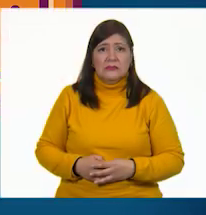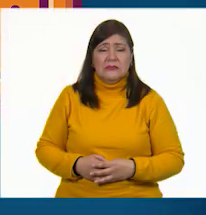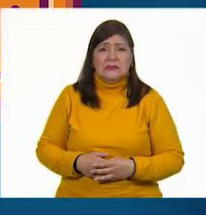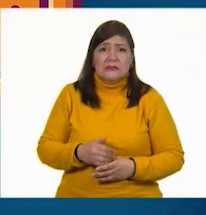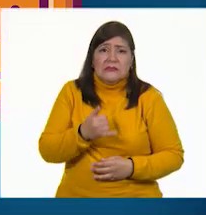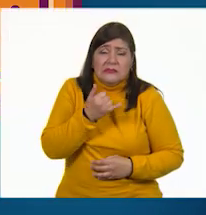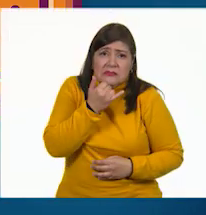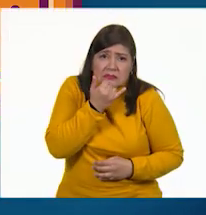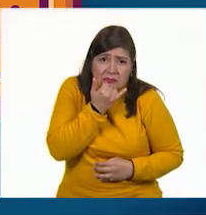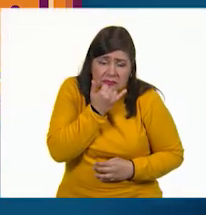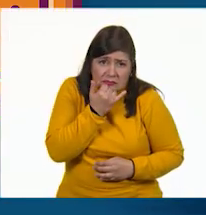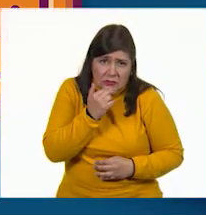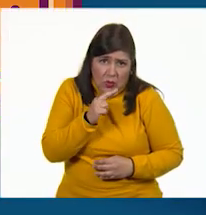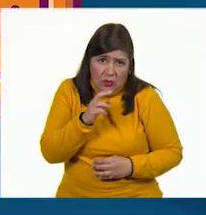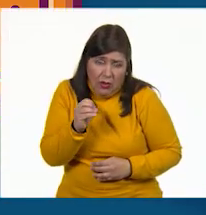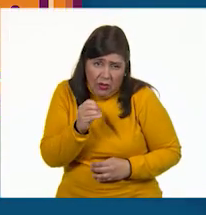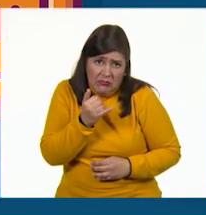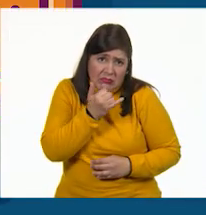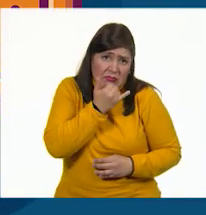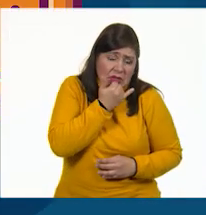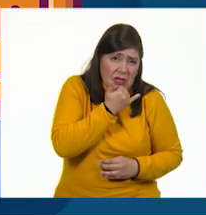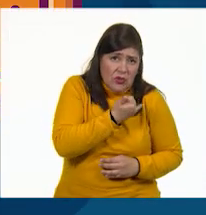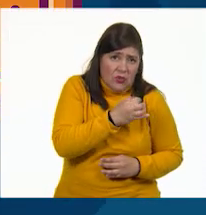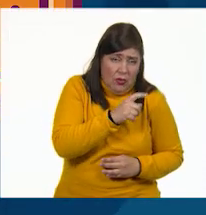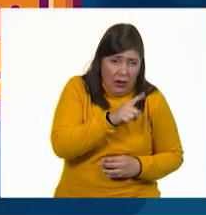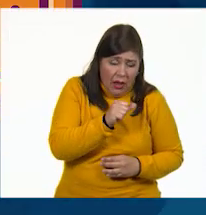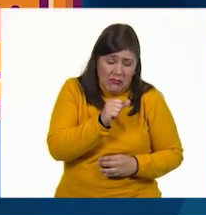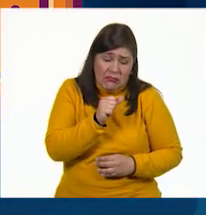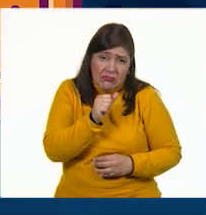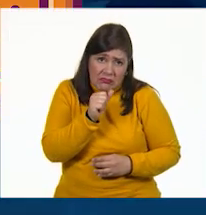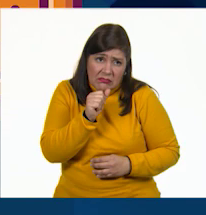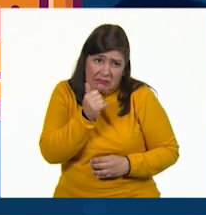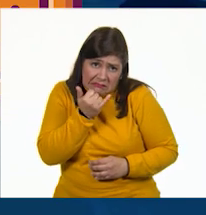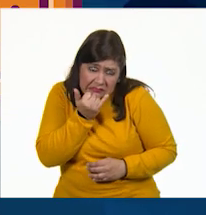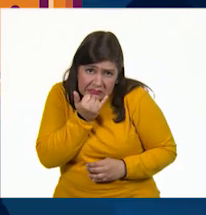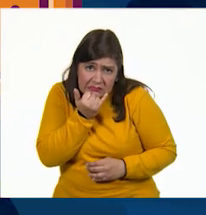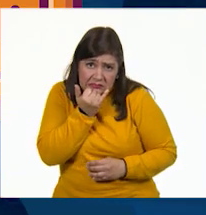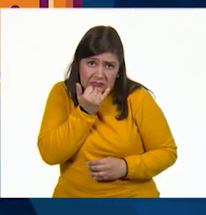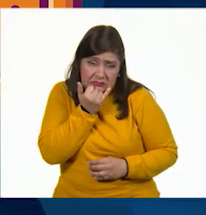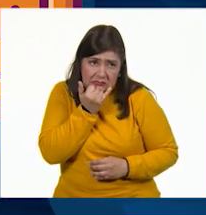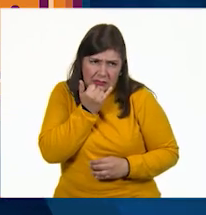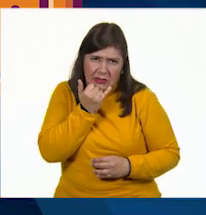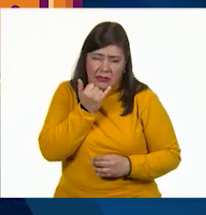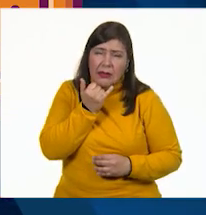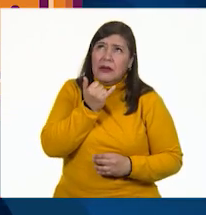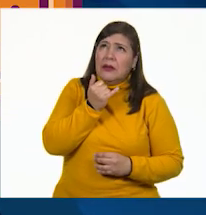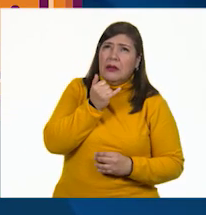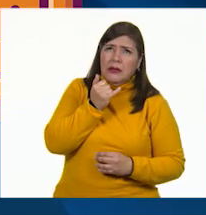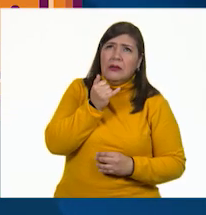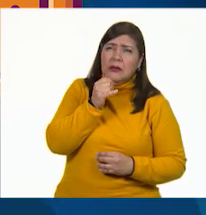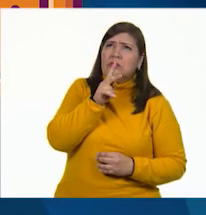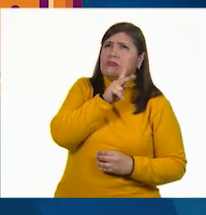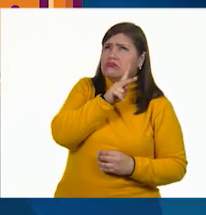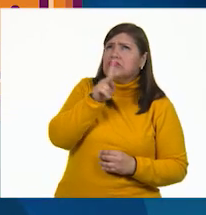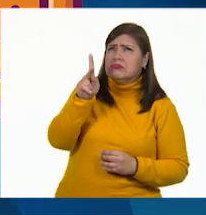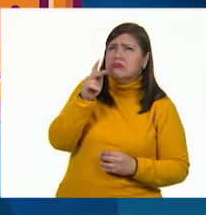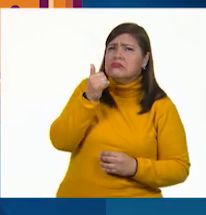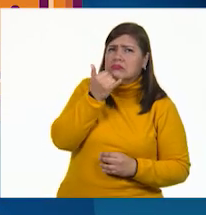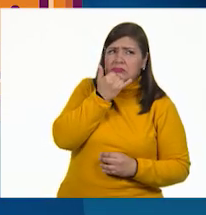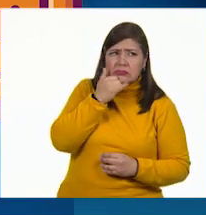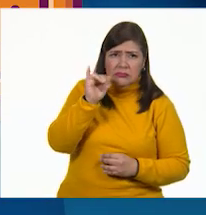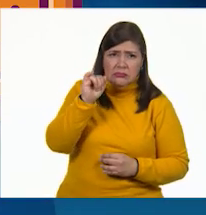Perdón, Rodrigo. Perdón, Yola. ¿Me perdonan? ¡Perdona a los dos!